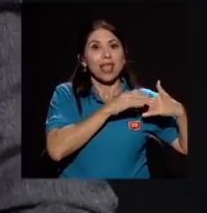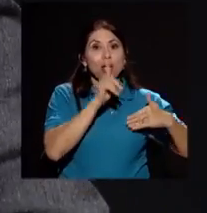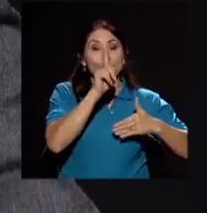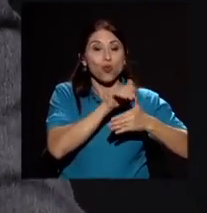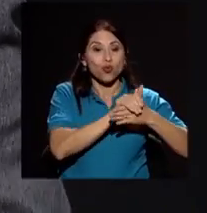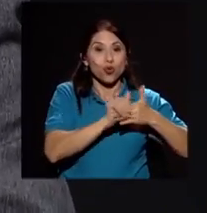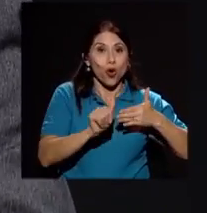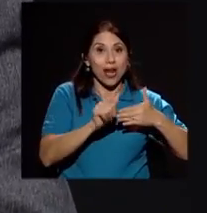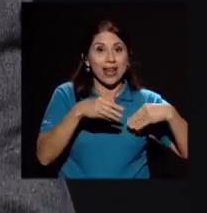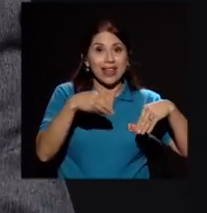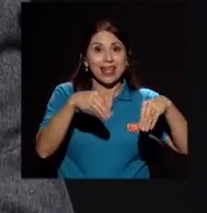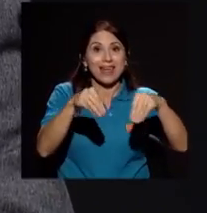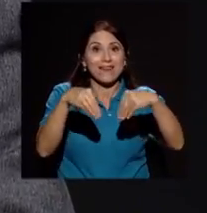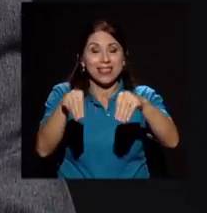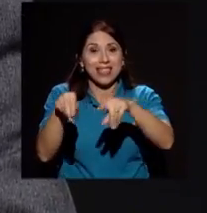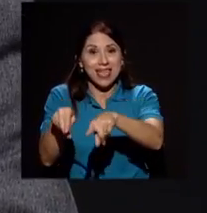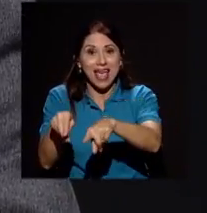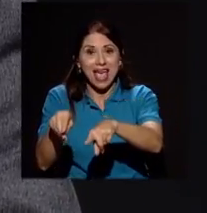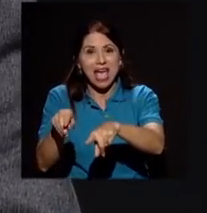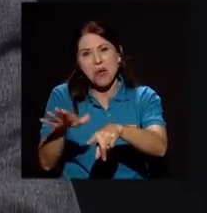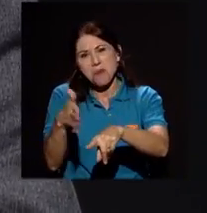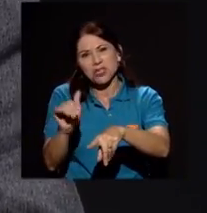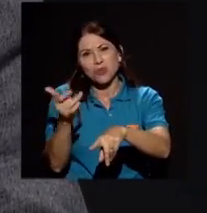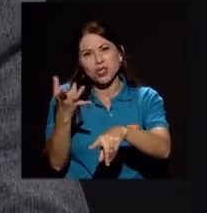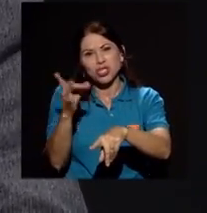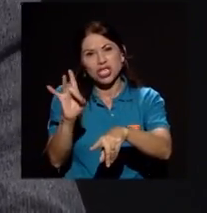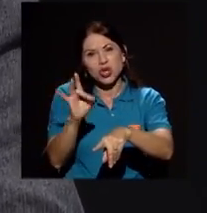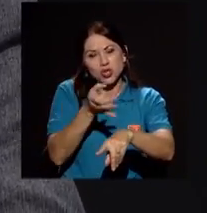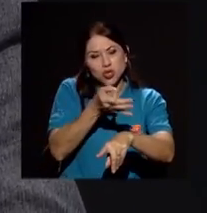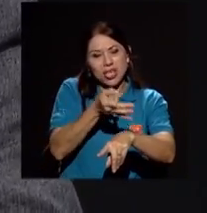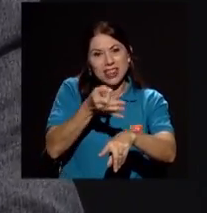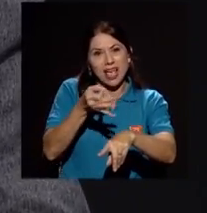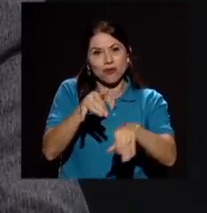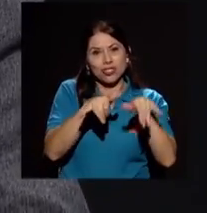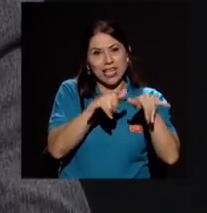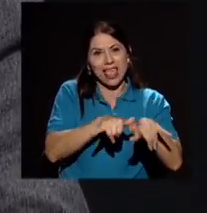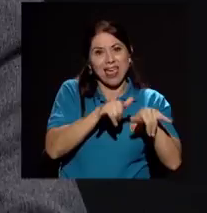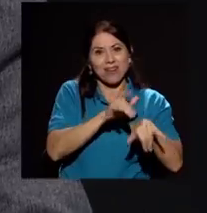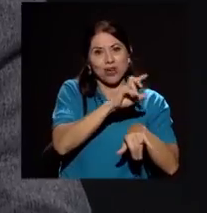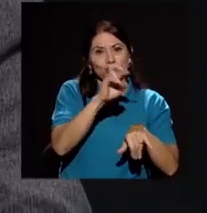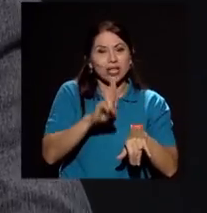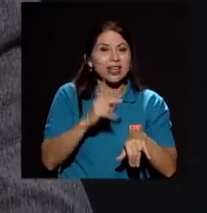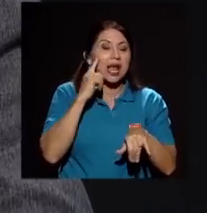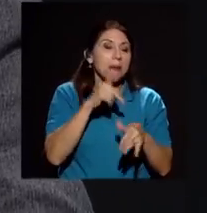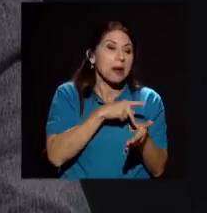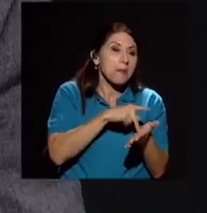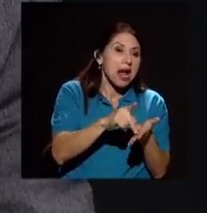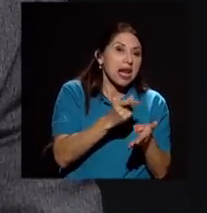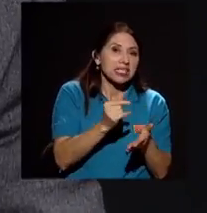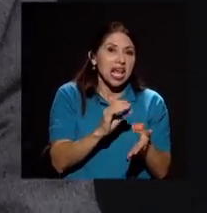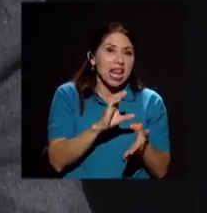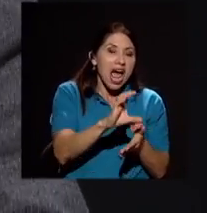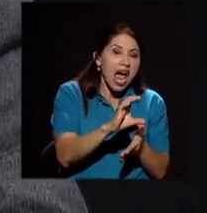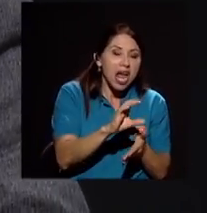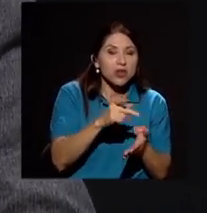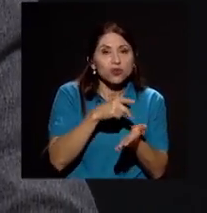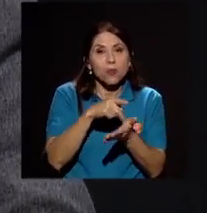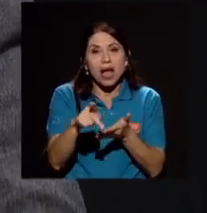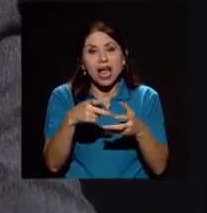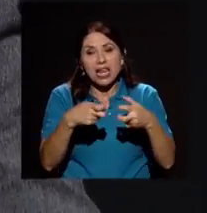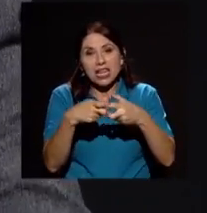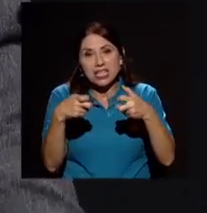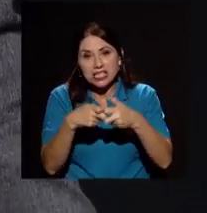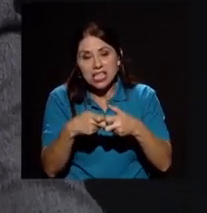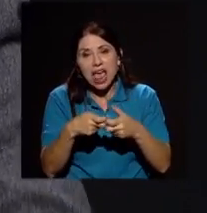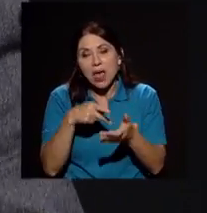más o menos 18 centavos se quedaban en costa rica en pago de energía eléctrica salarios algunos insumos